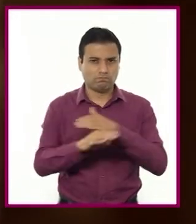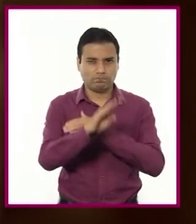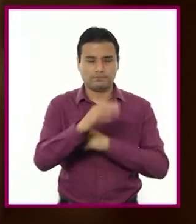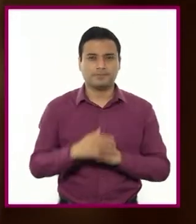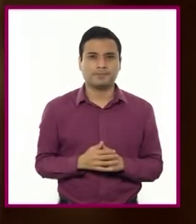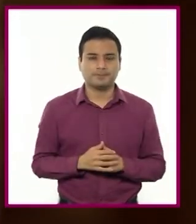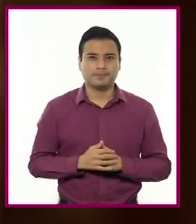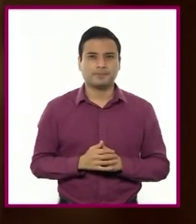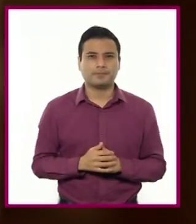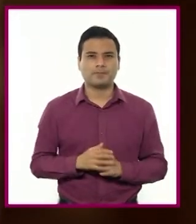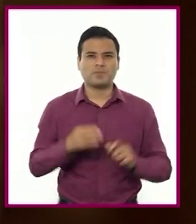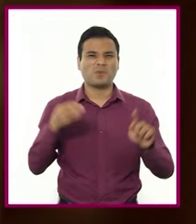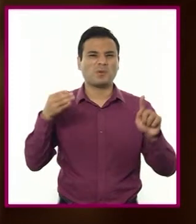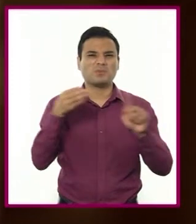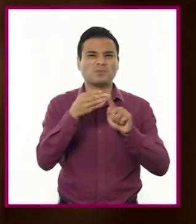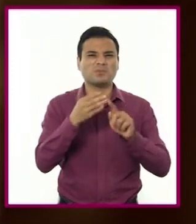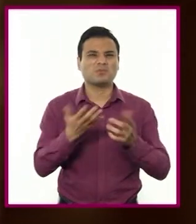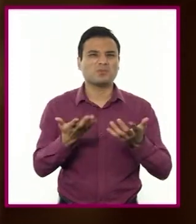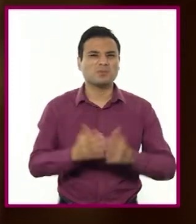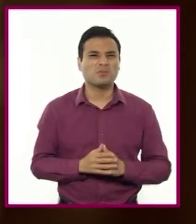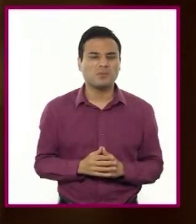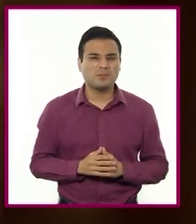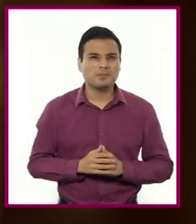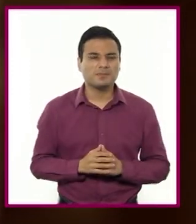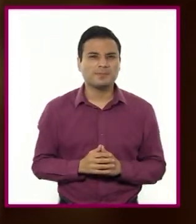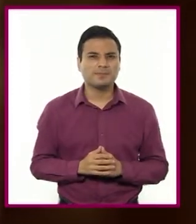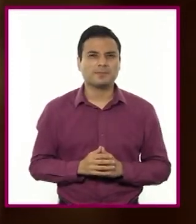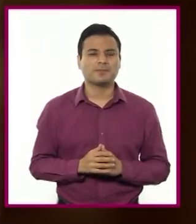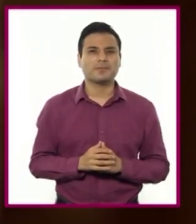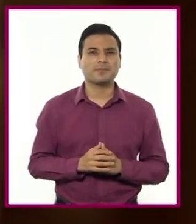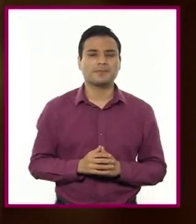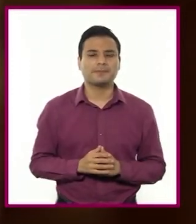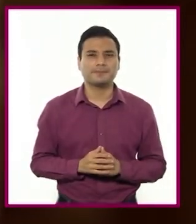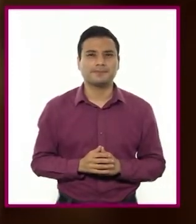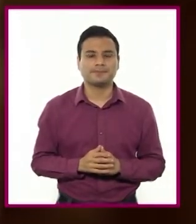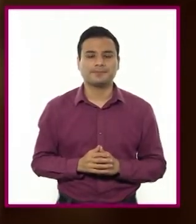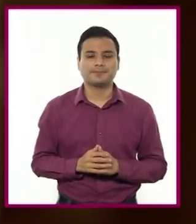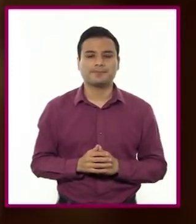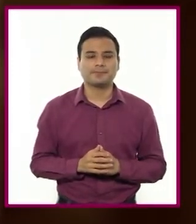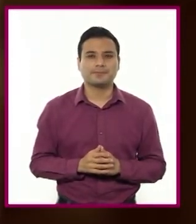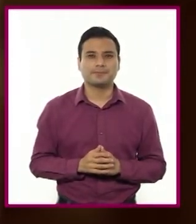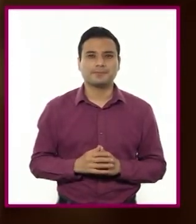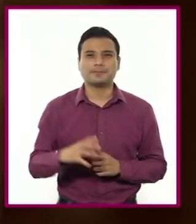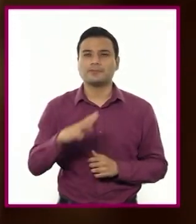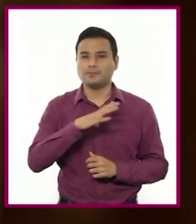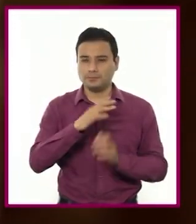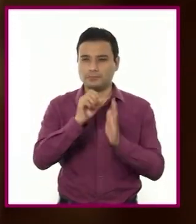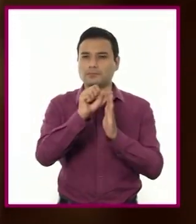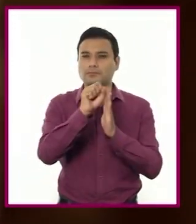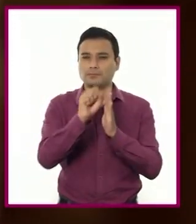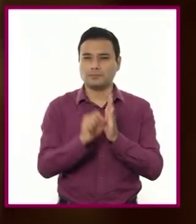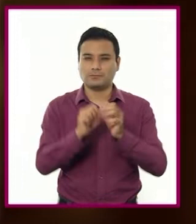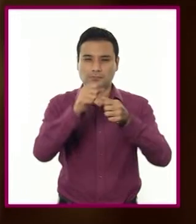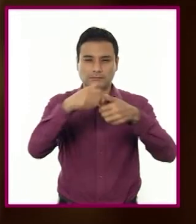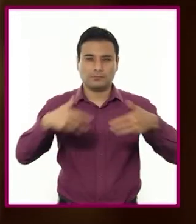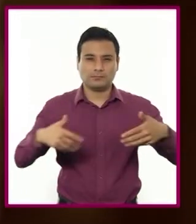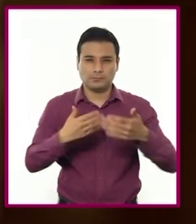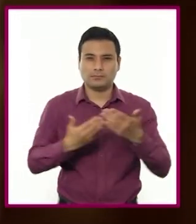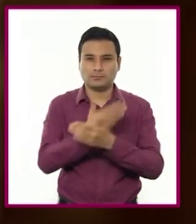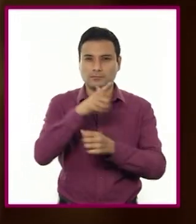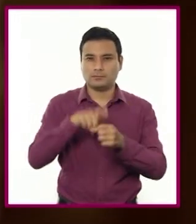los objetivos de esta área de gobierno se encuentra la generación y el fortalecimiento de un sistema nacional de salud